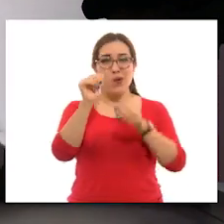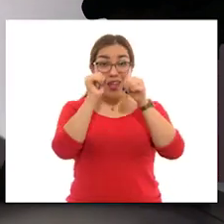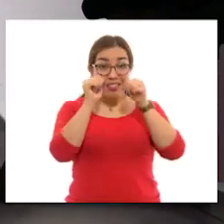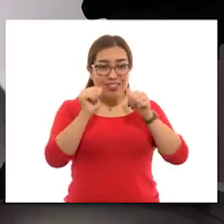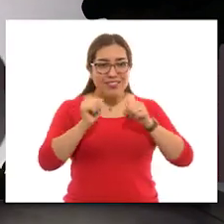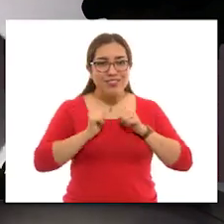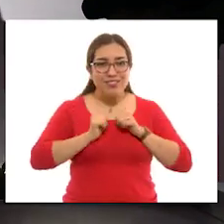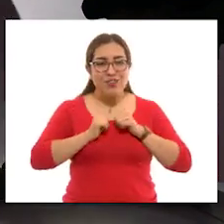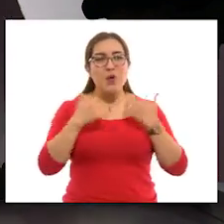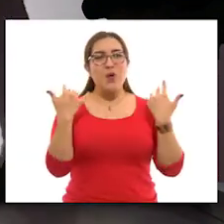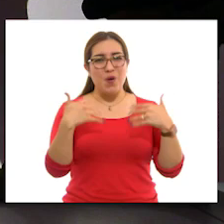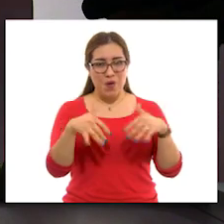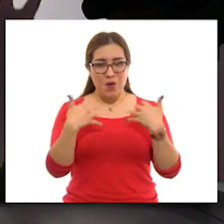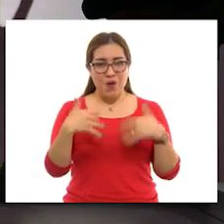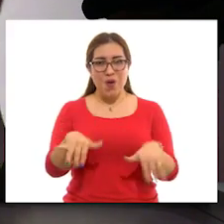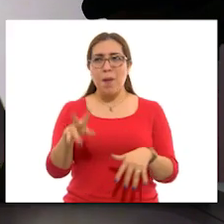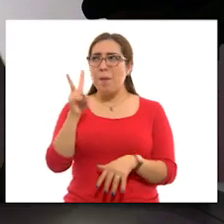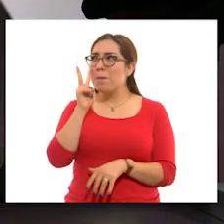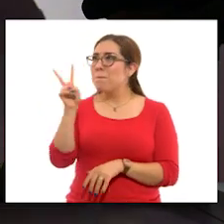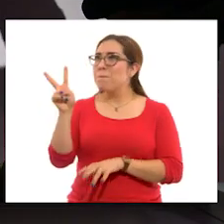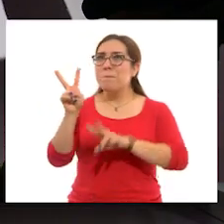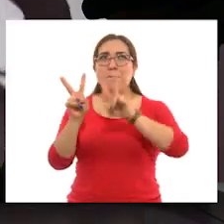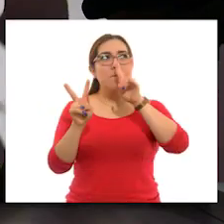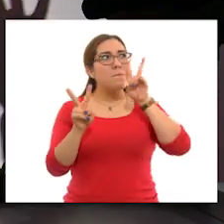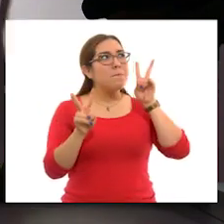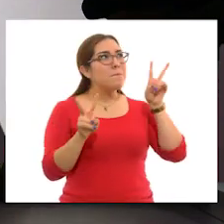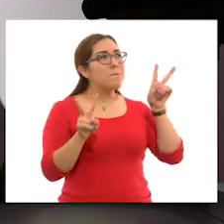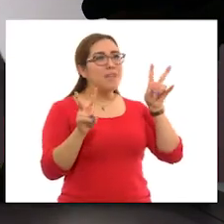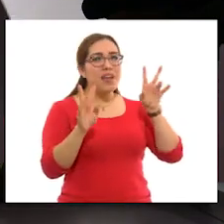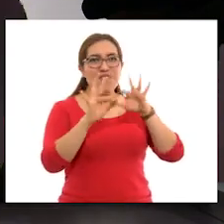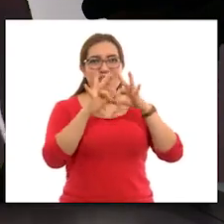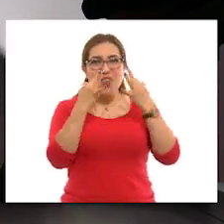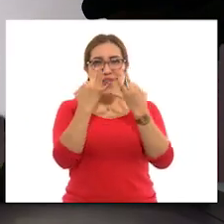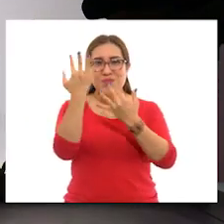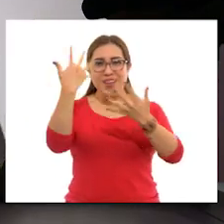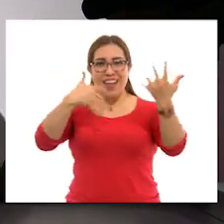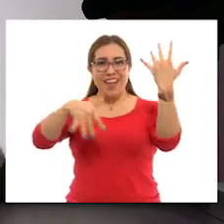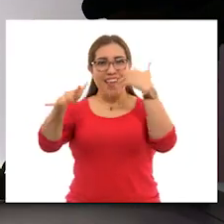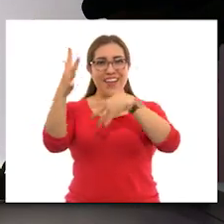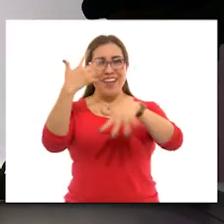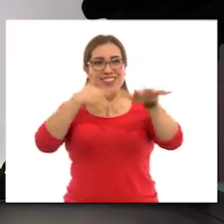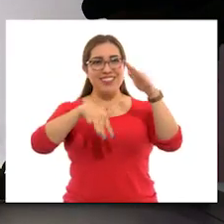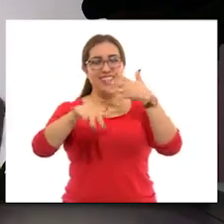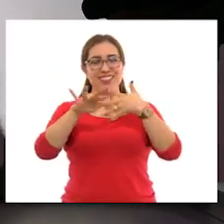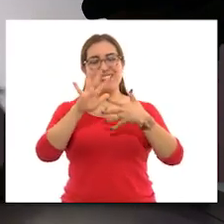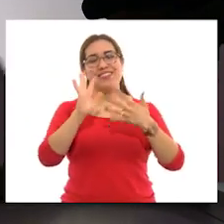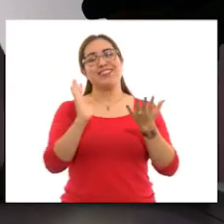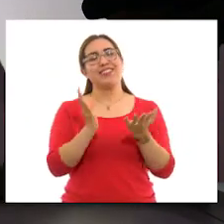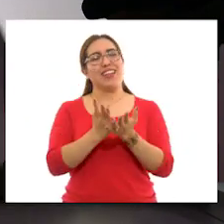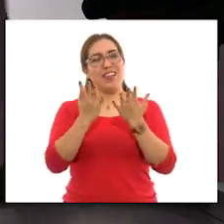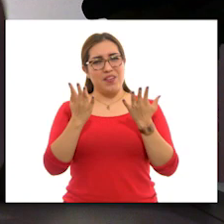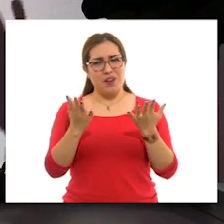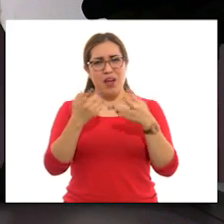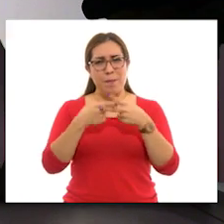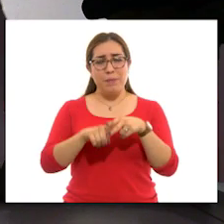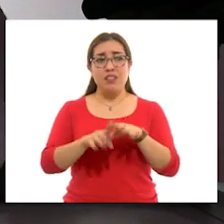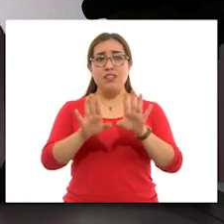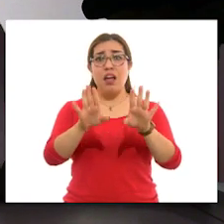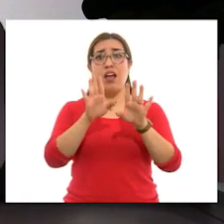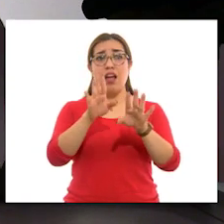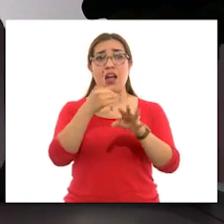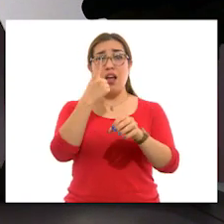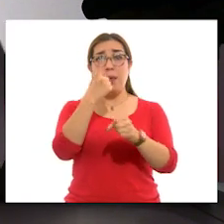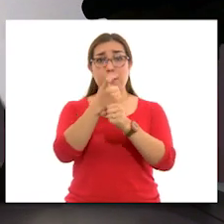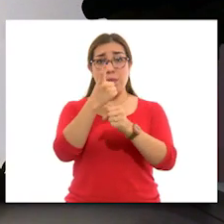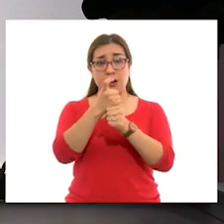que sí pueden notar es mi sombra. Así que vamos a comenzar. Pero esperen, esperen, esperen,